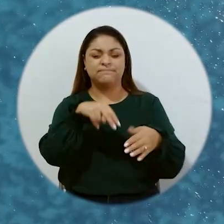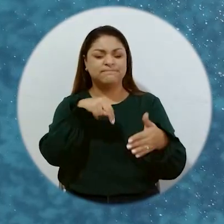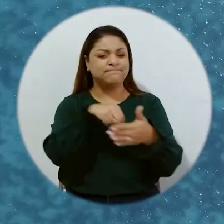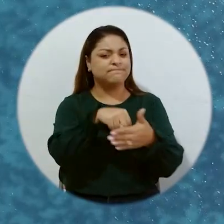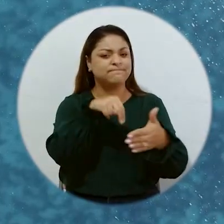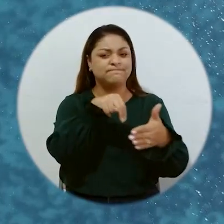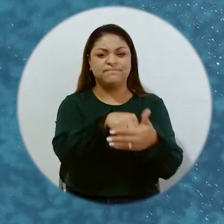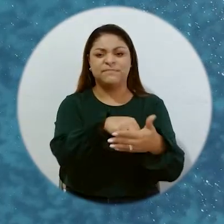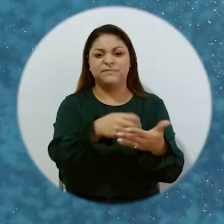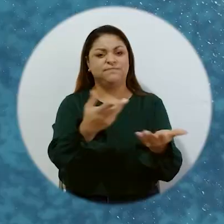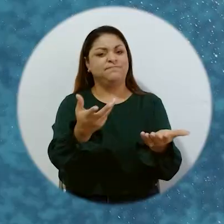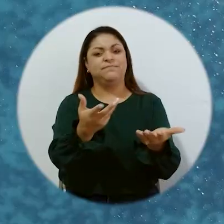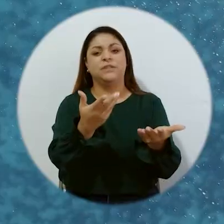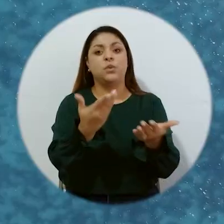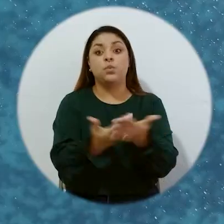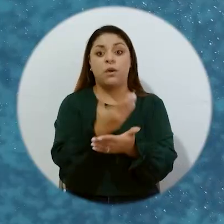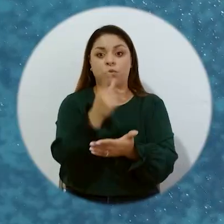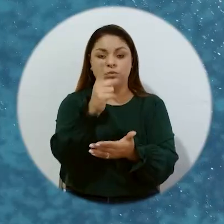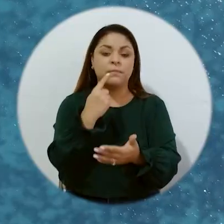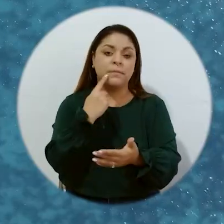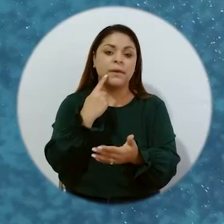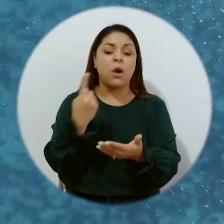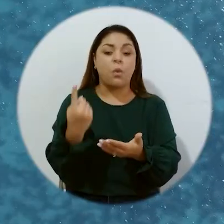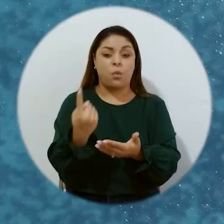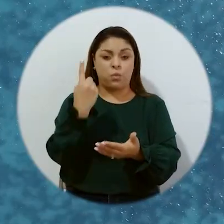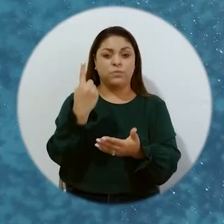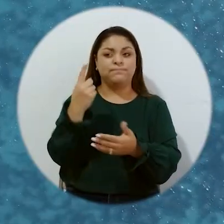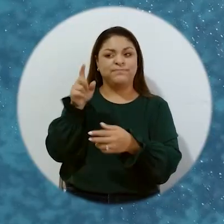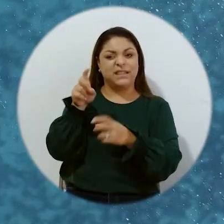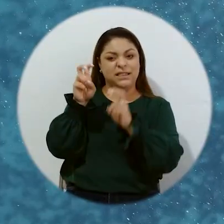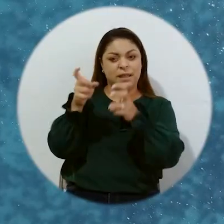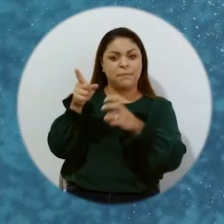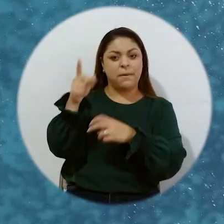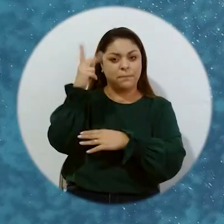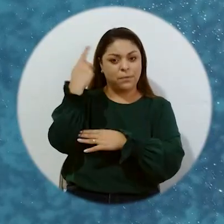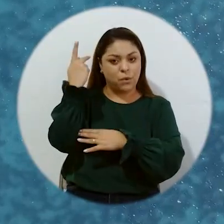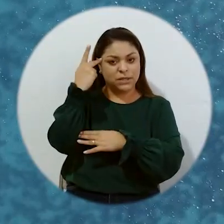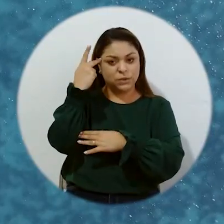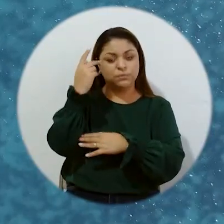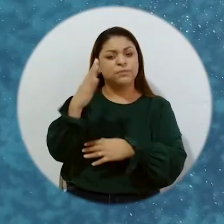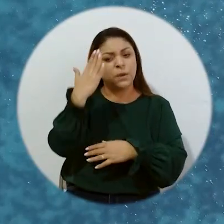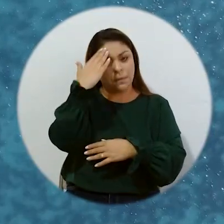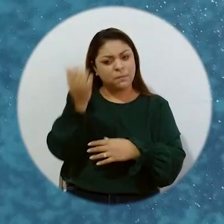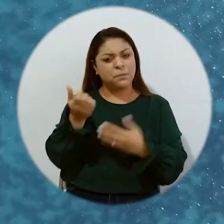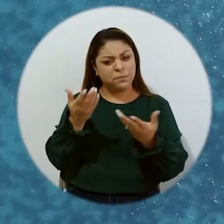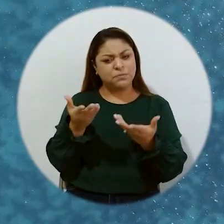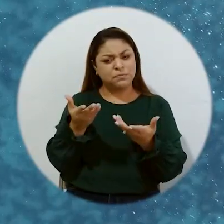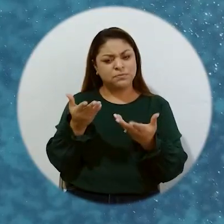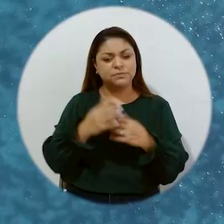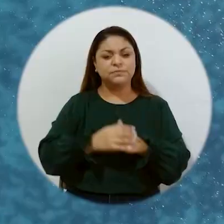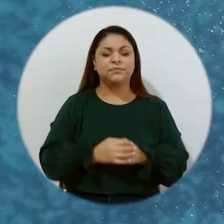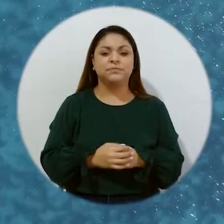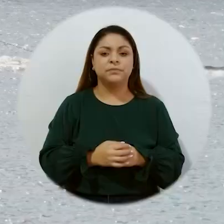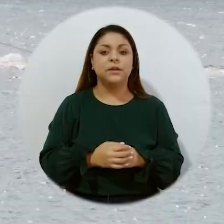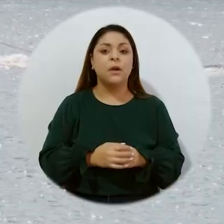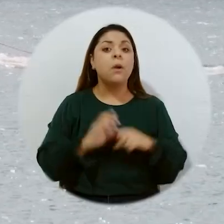que son, digamos, nuevos. Uno de ellos tiene que ver con la voluntad política, porque una cosa